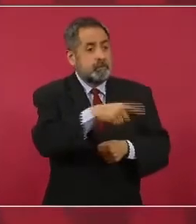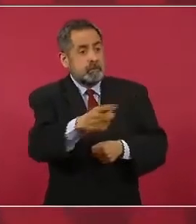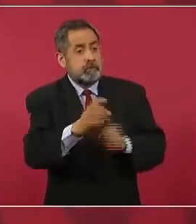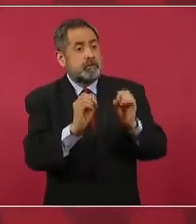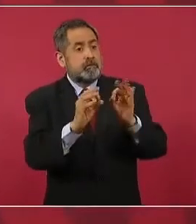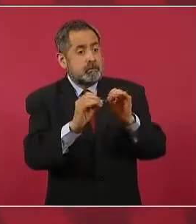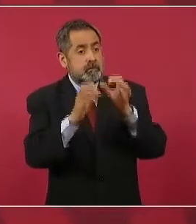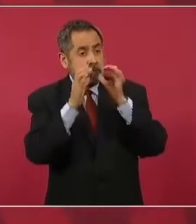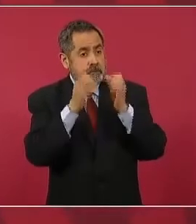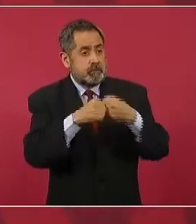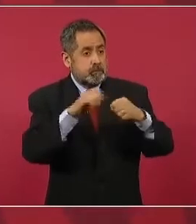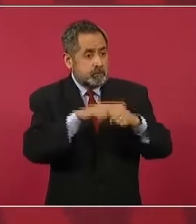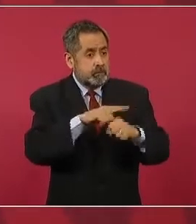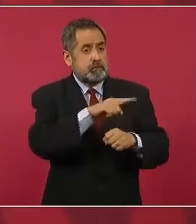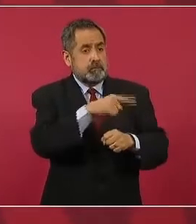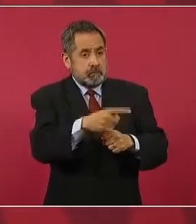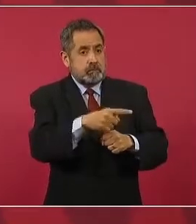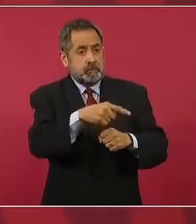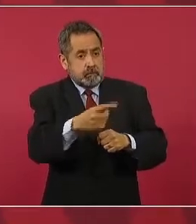Y lo mismo,